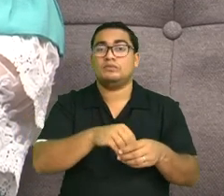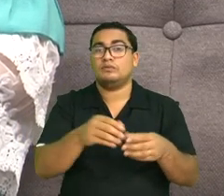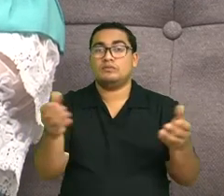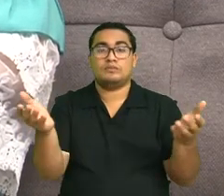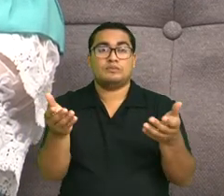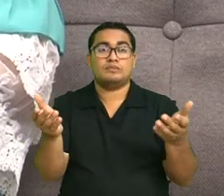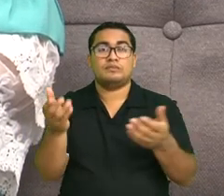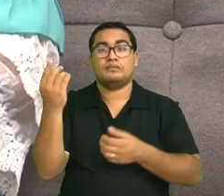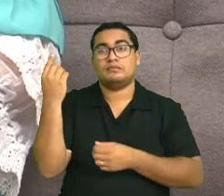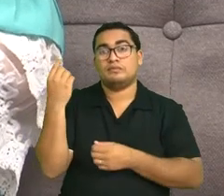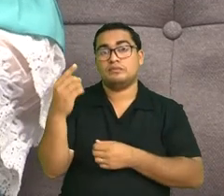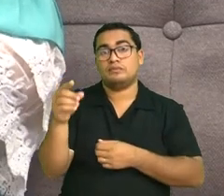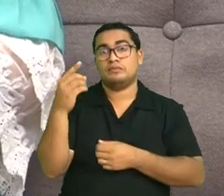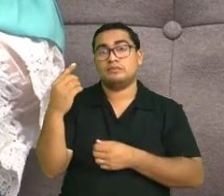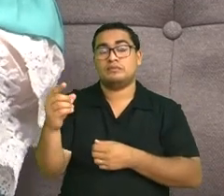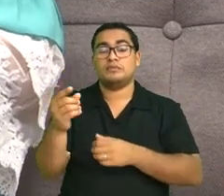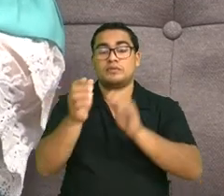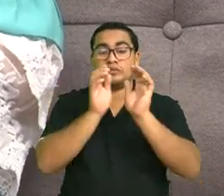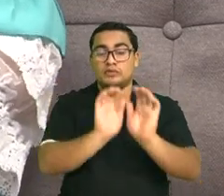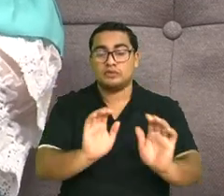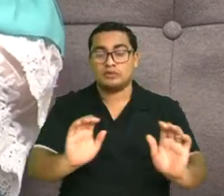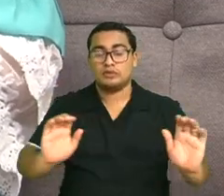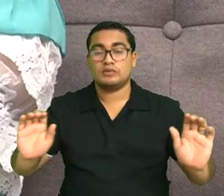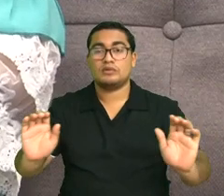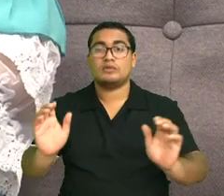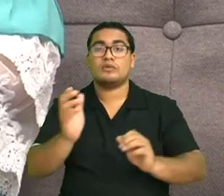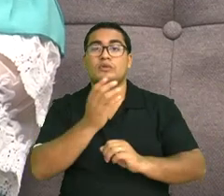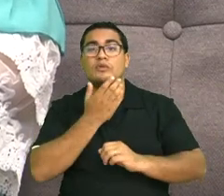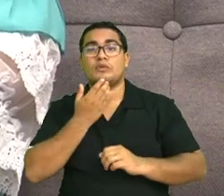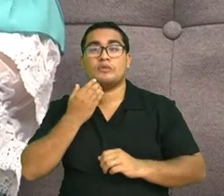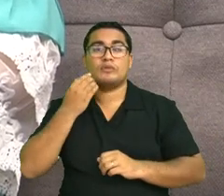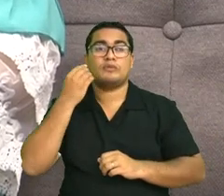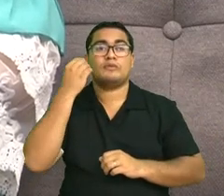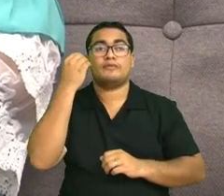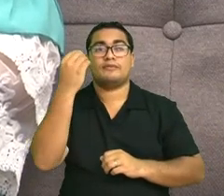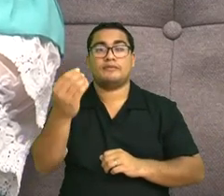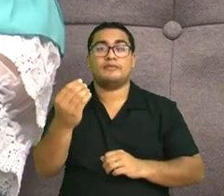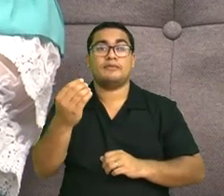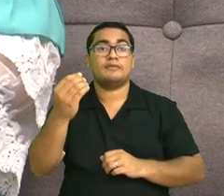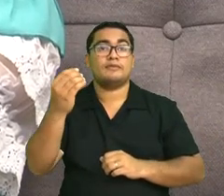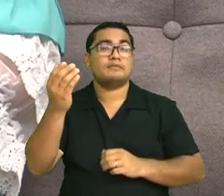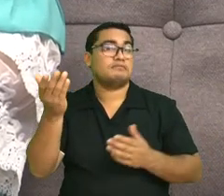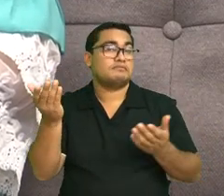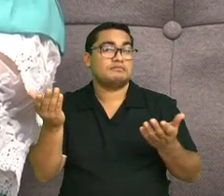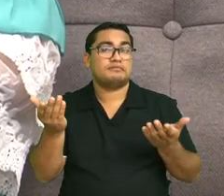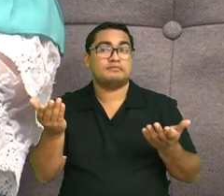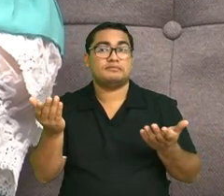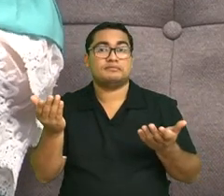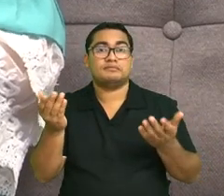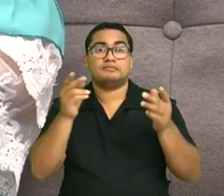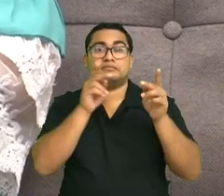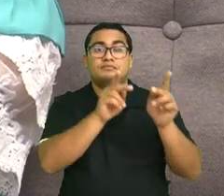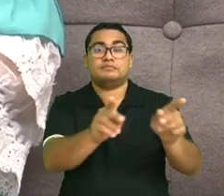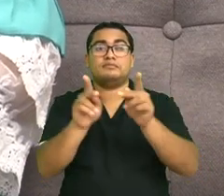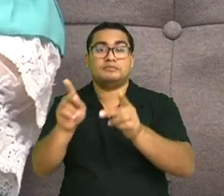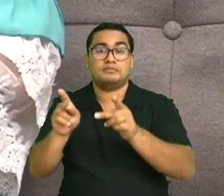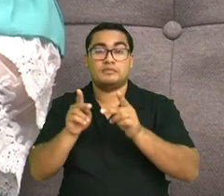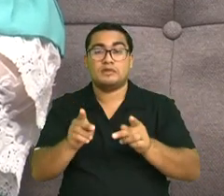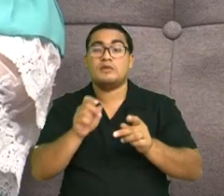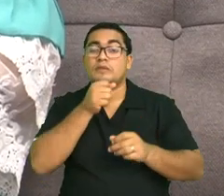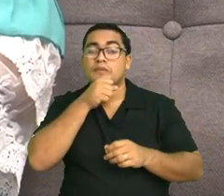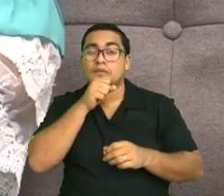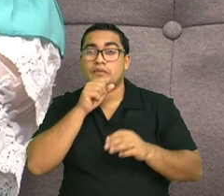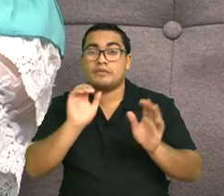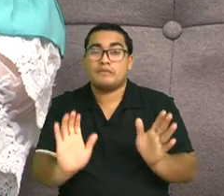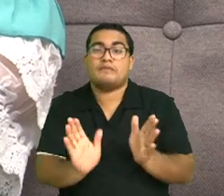derecho, tanto los niños, las niñas, los jóvenes, los adolescentes, las personas adultas mayores